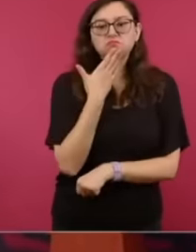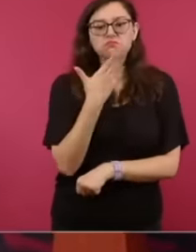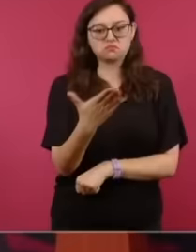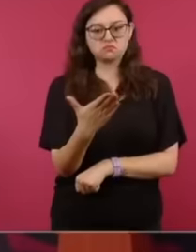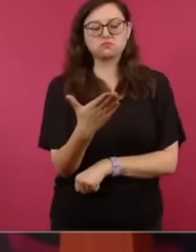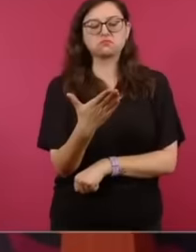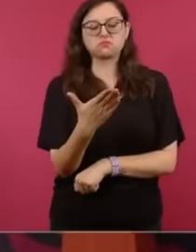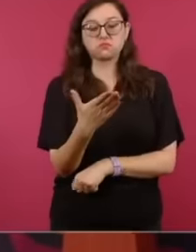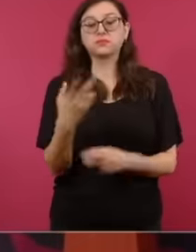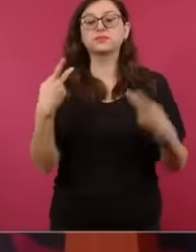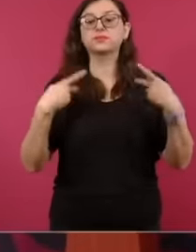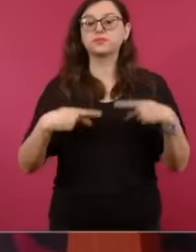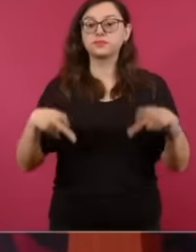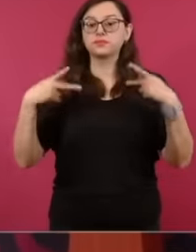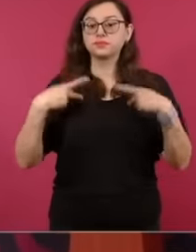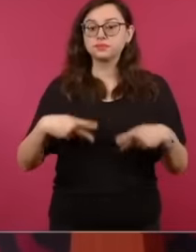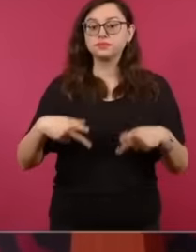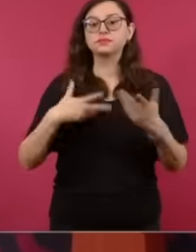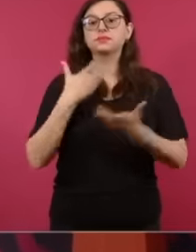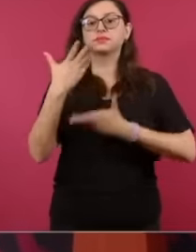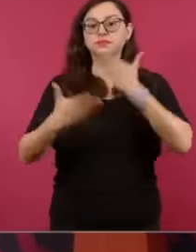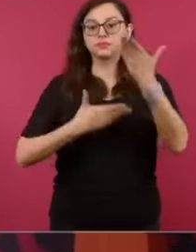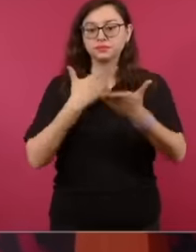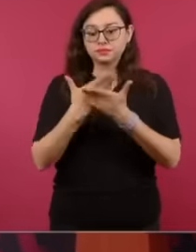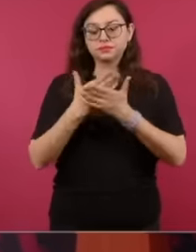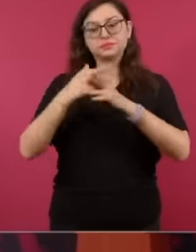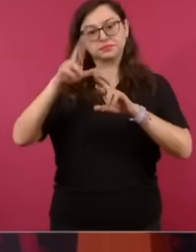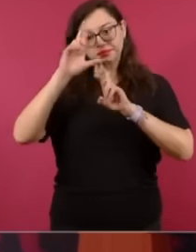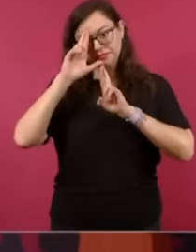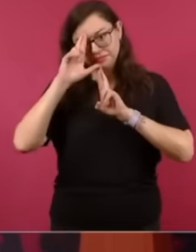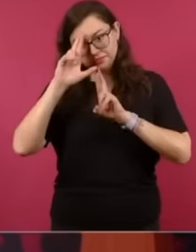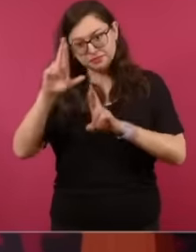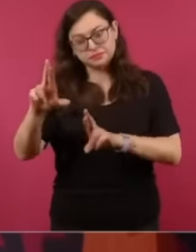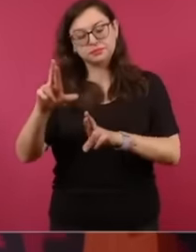pueblo es muy responsable,